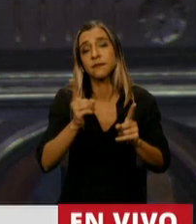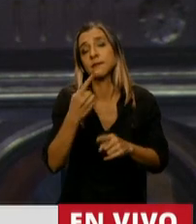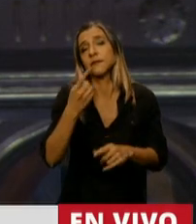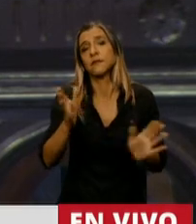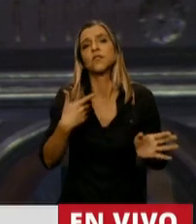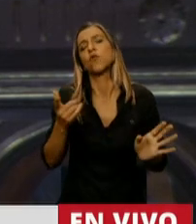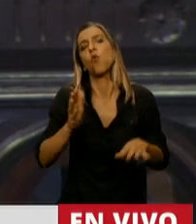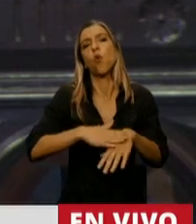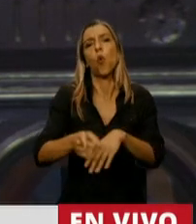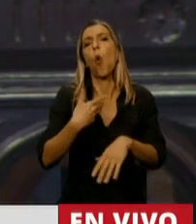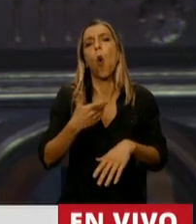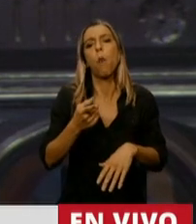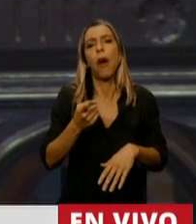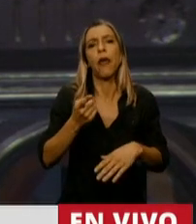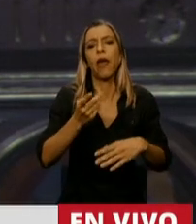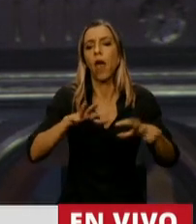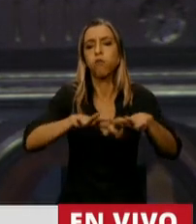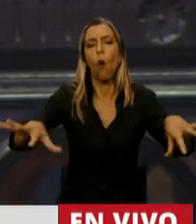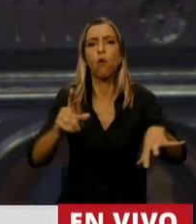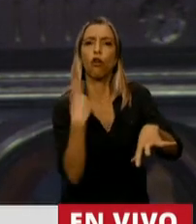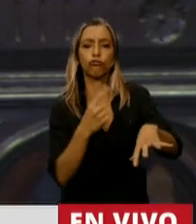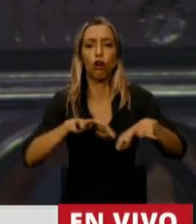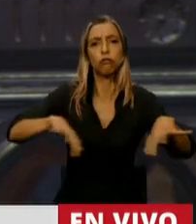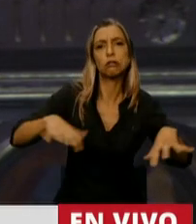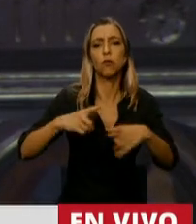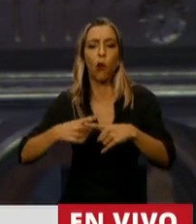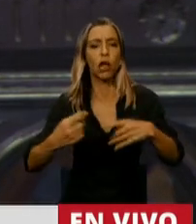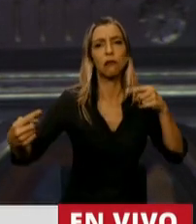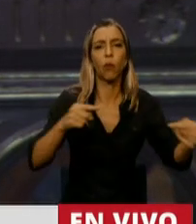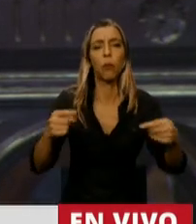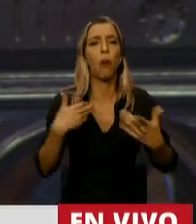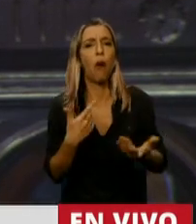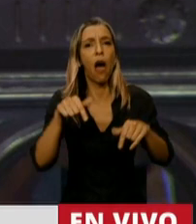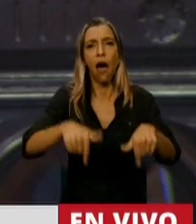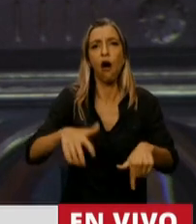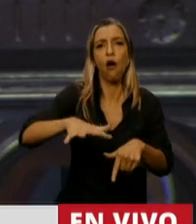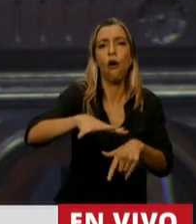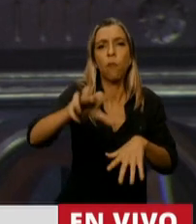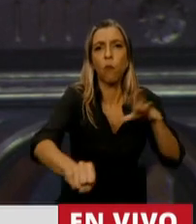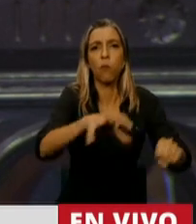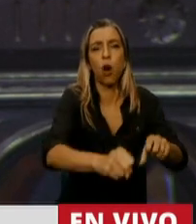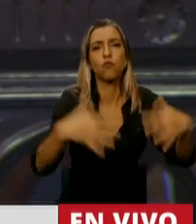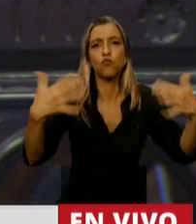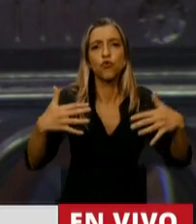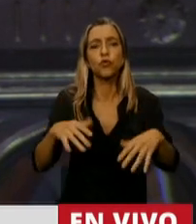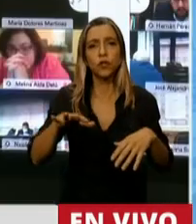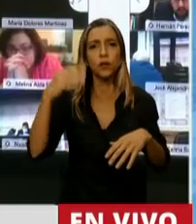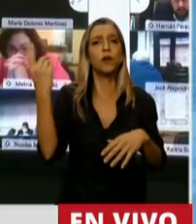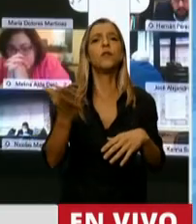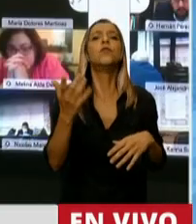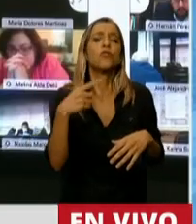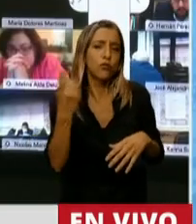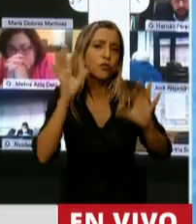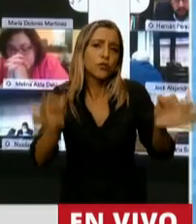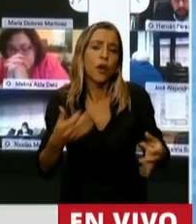la grieta y dicen, bueno, ahora hay tomas, hay más tomas, ¿qué están haciendo? Y la verdad que eso es mentira, porque otros datos que nosotros concluimos